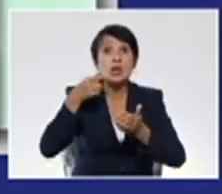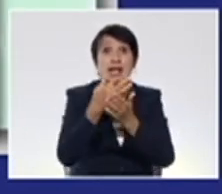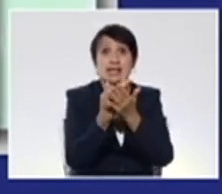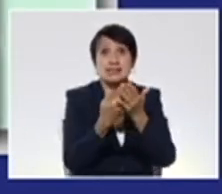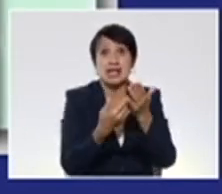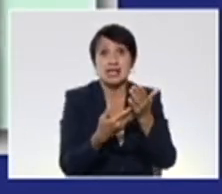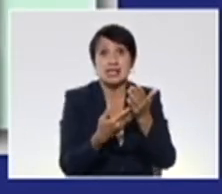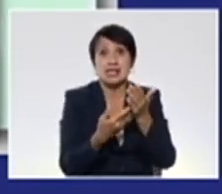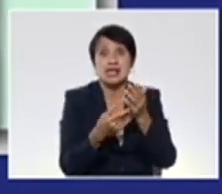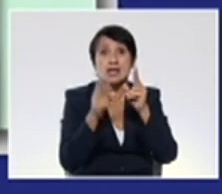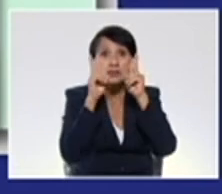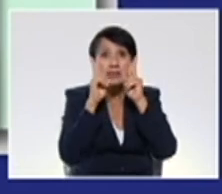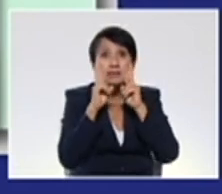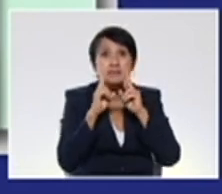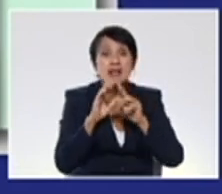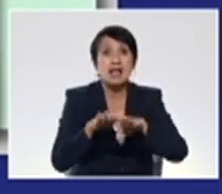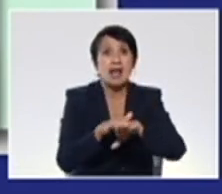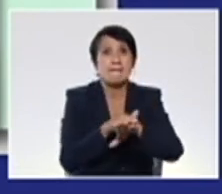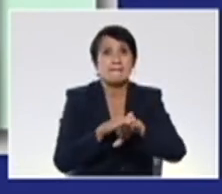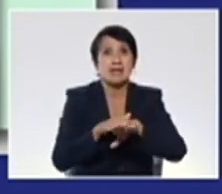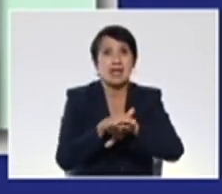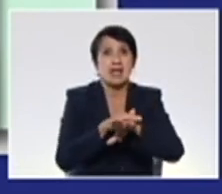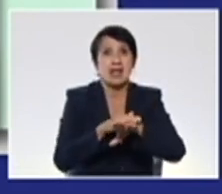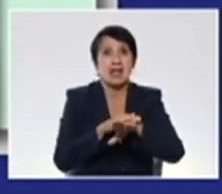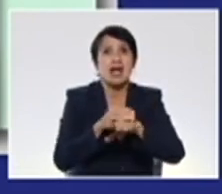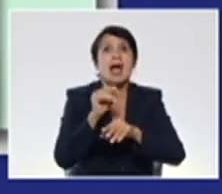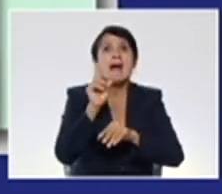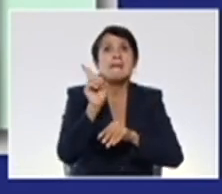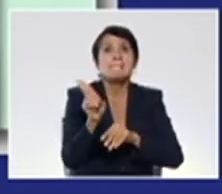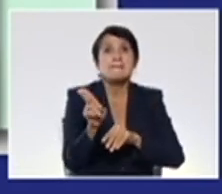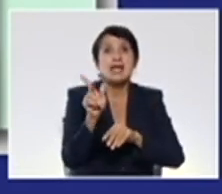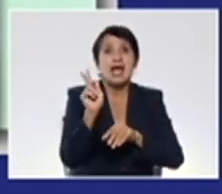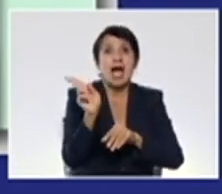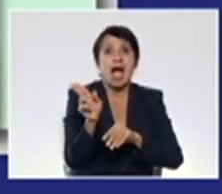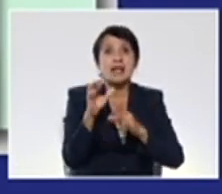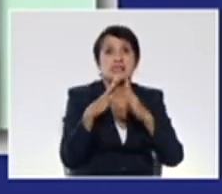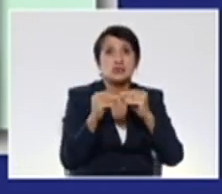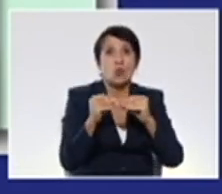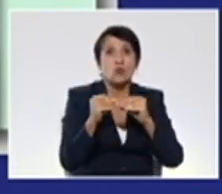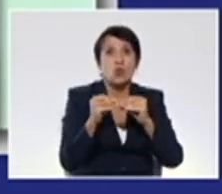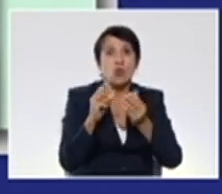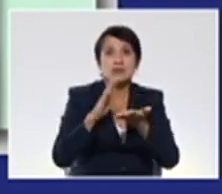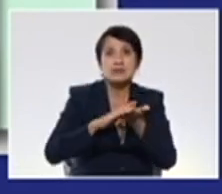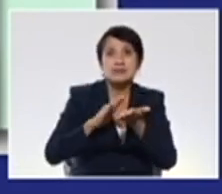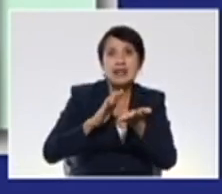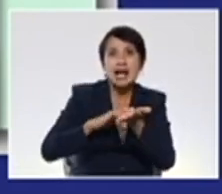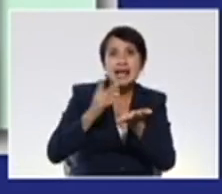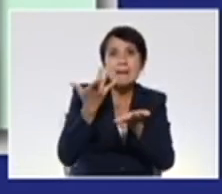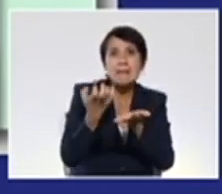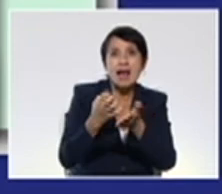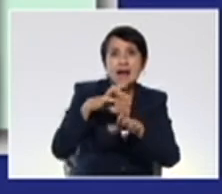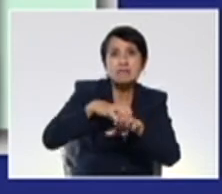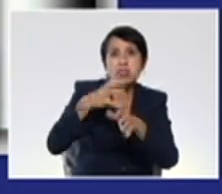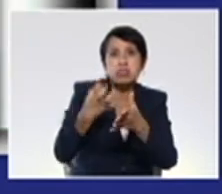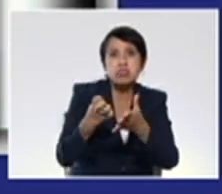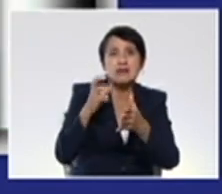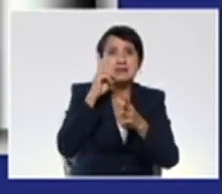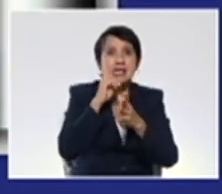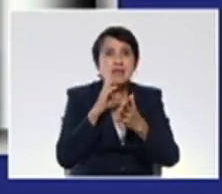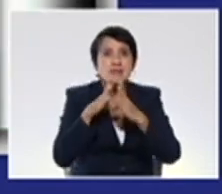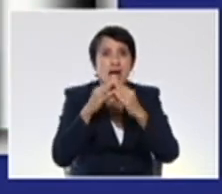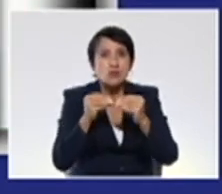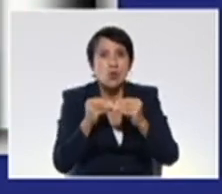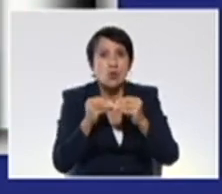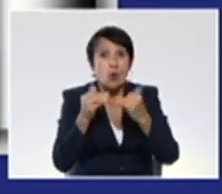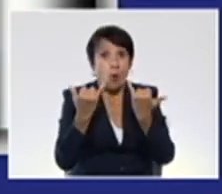hidrata y suaviza la piel. Regula el pH, repara las quemaduras, es un potente cicatrizante y además de eso, en este momento